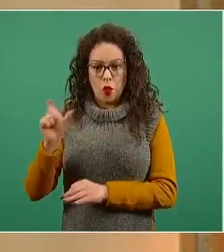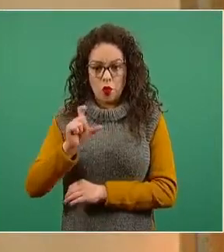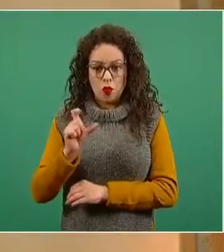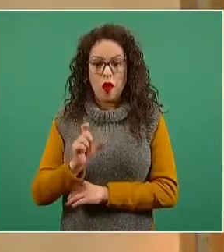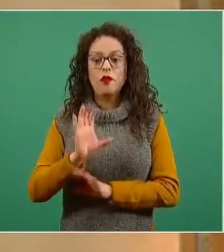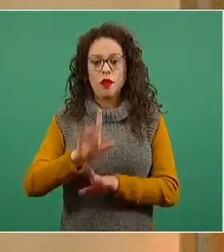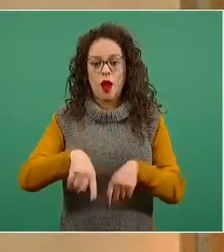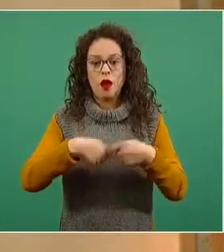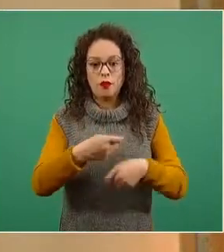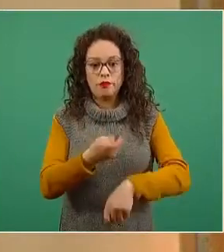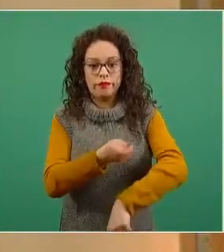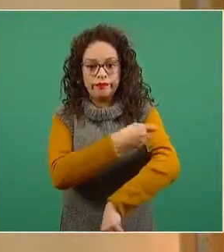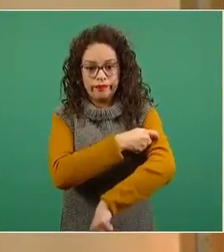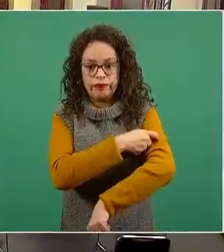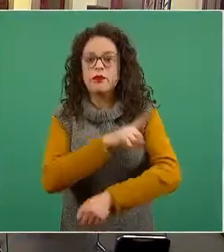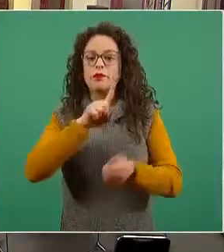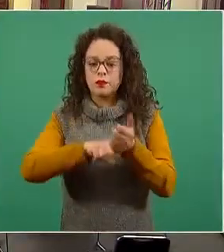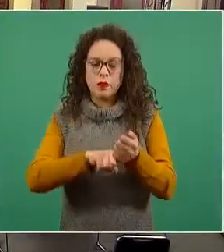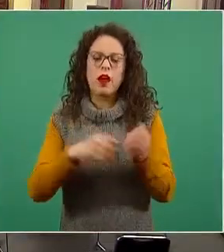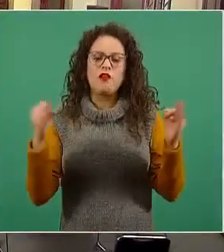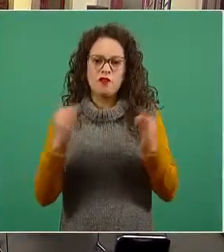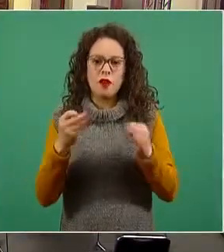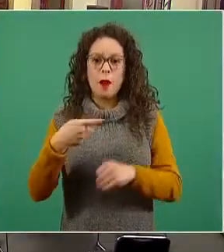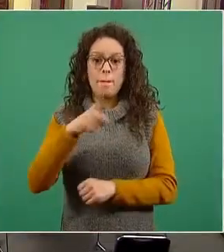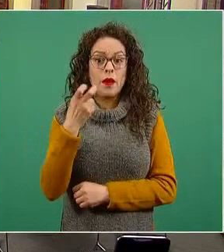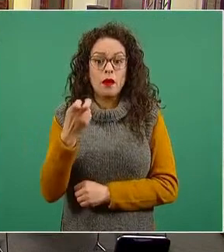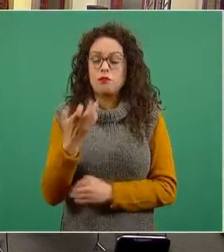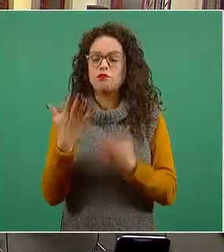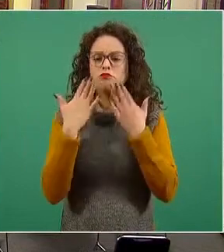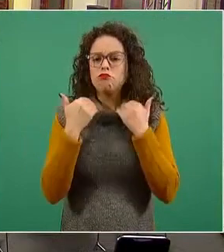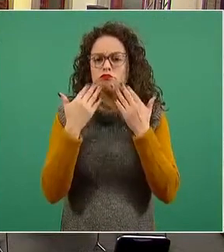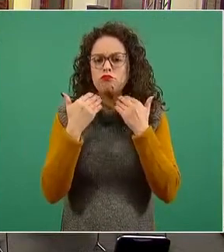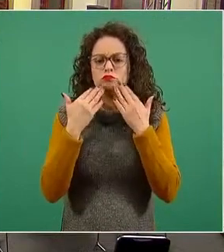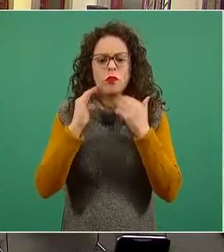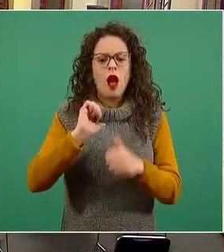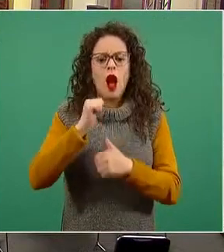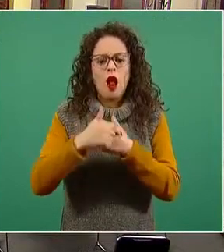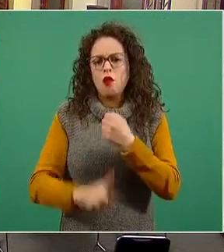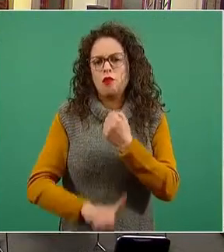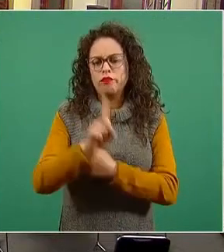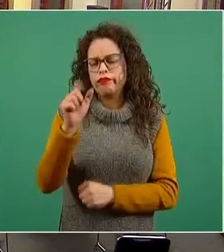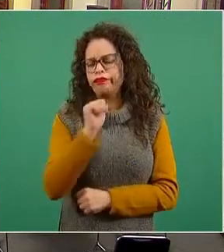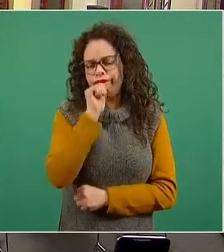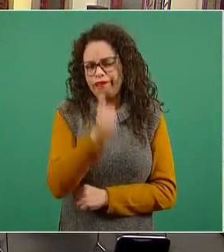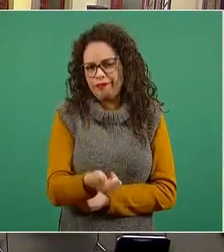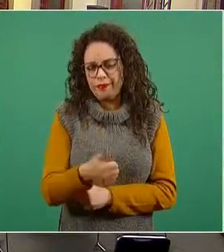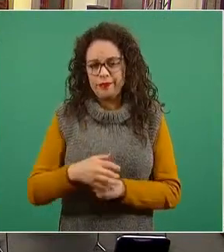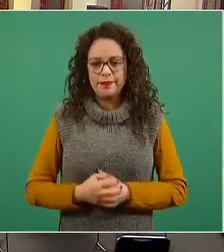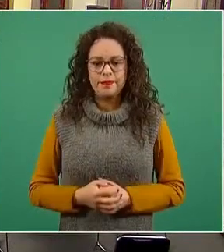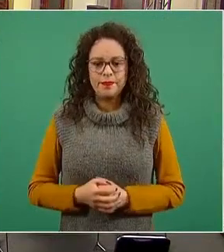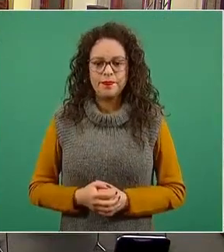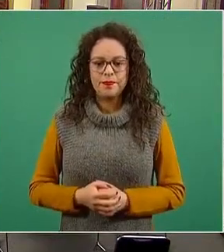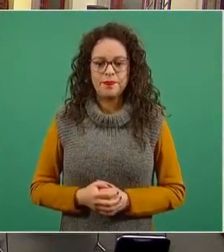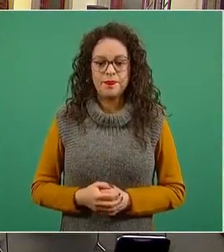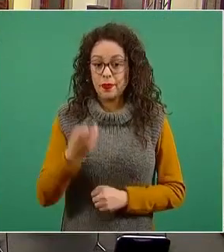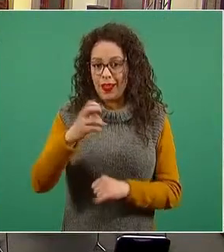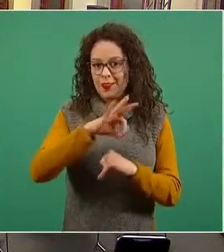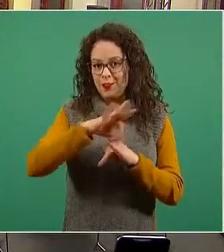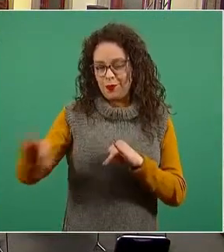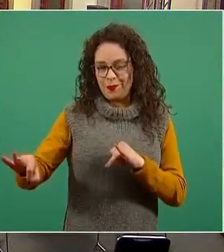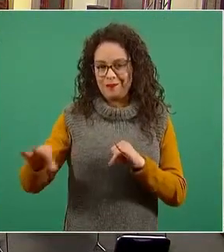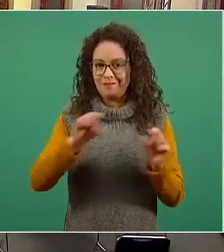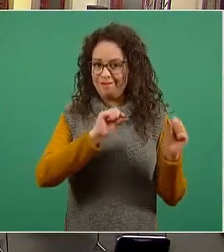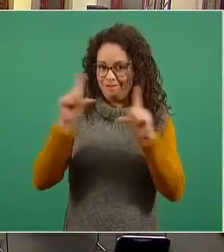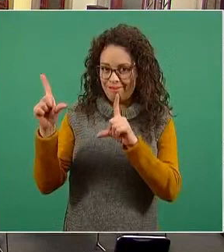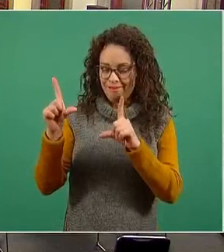administra es una solución fría, pero eso no causa mayores problemas. Esta es la última.